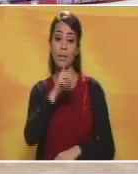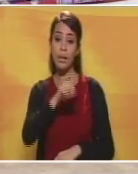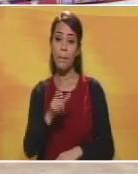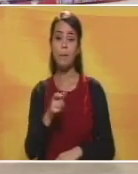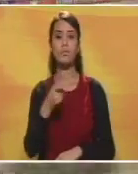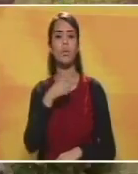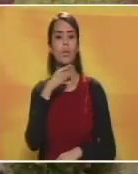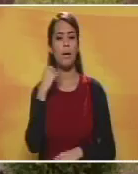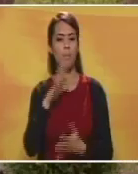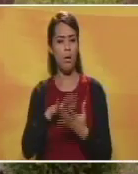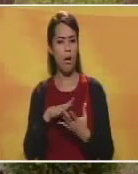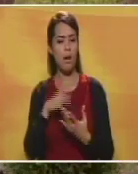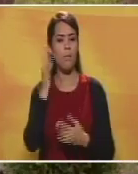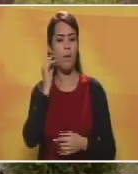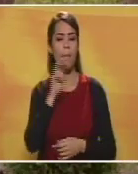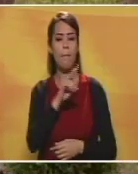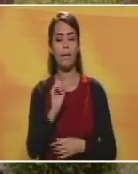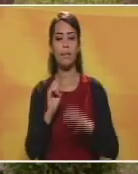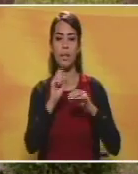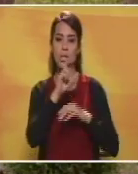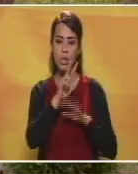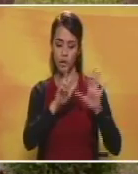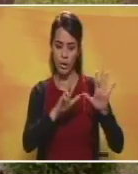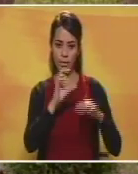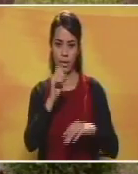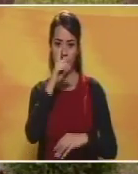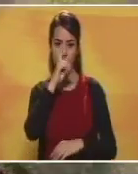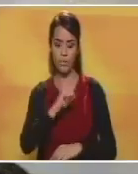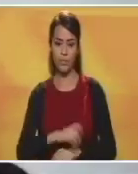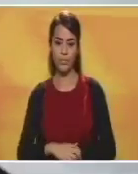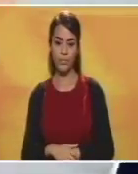son mujeres entre 20 y 80 años de edad.